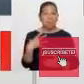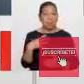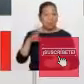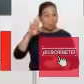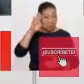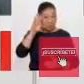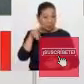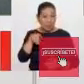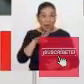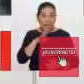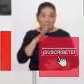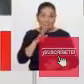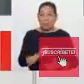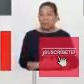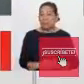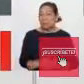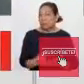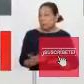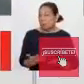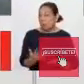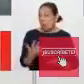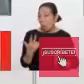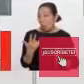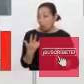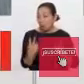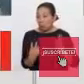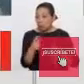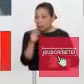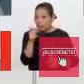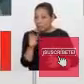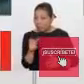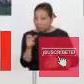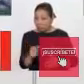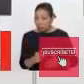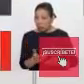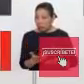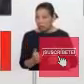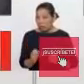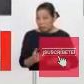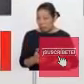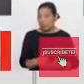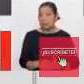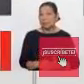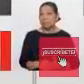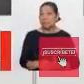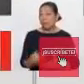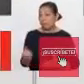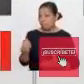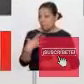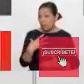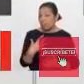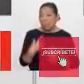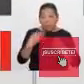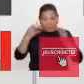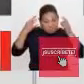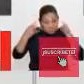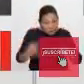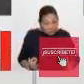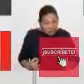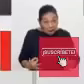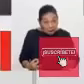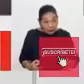general, pues estamos hablando de entre 8 a 12 personas. ¿Se tiene la información con certeza que